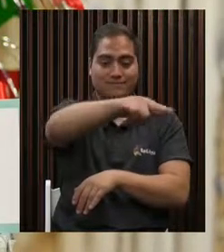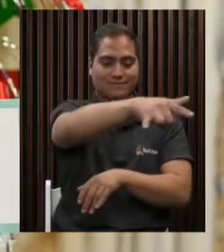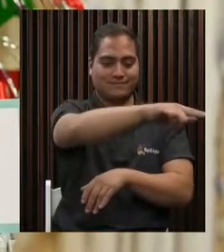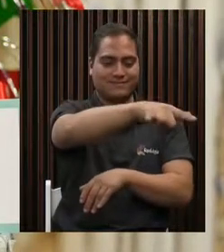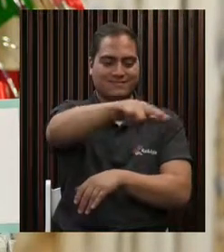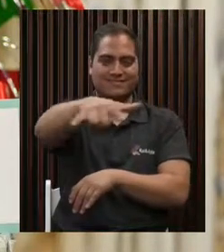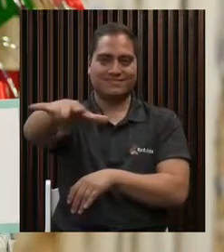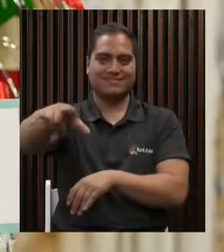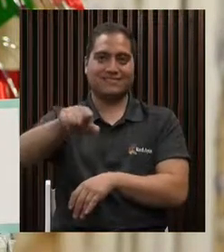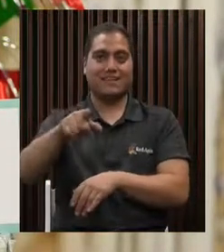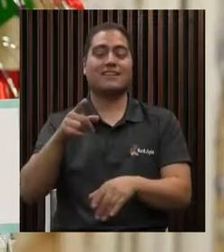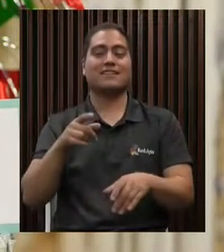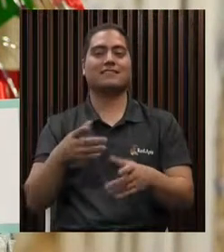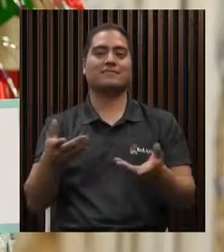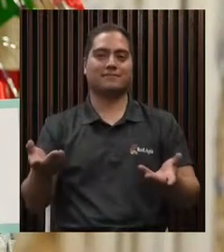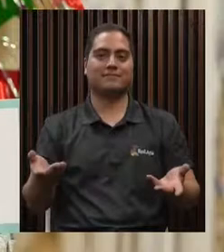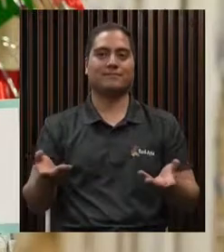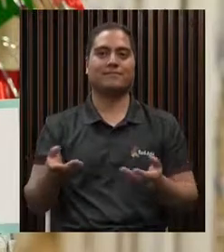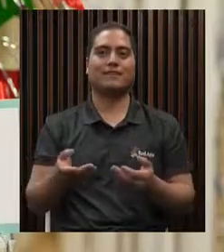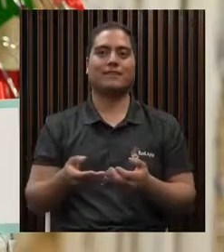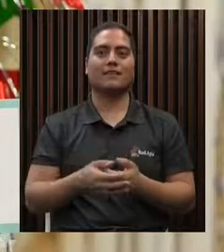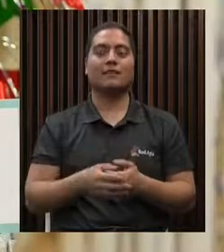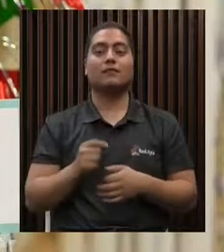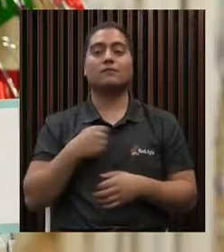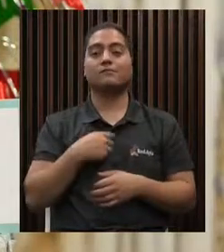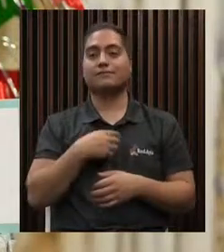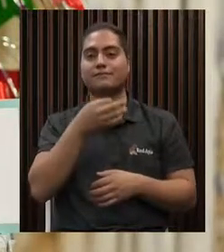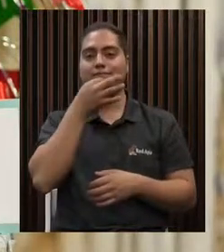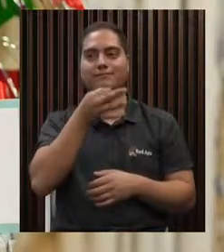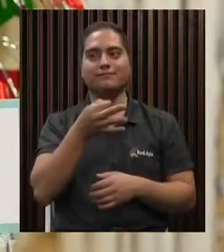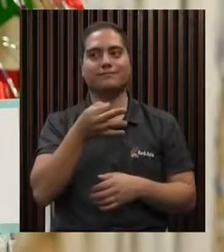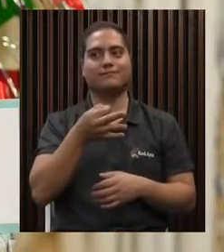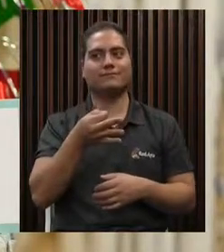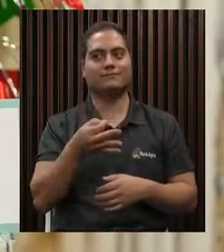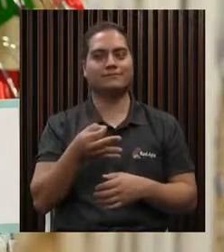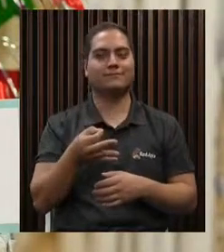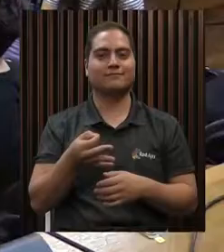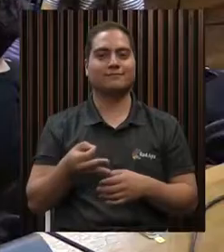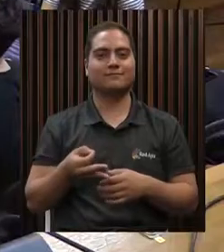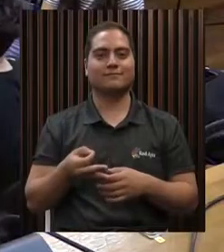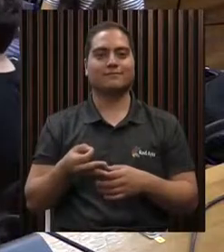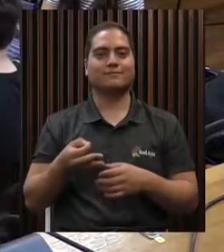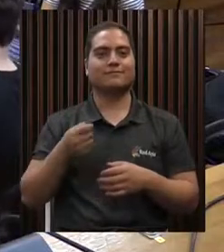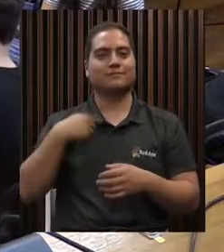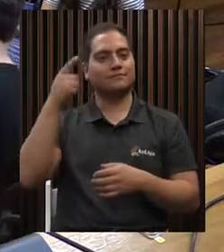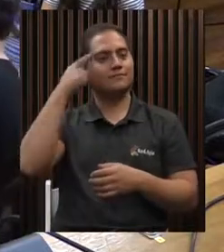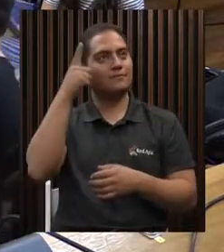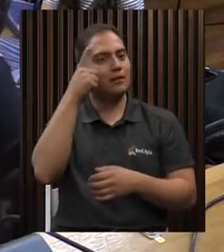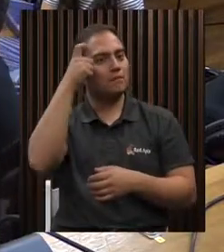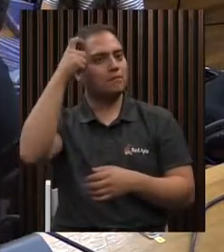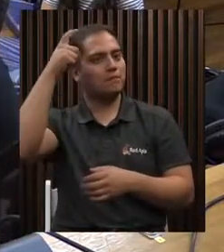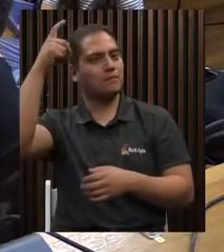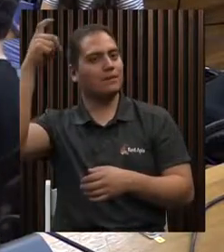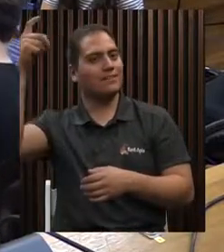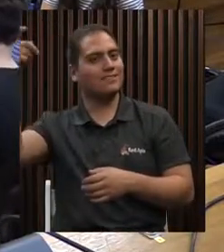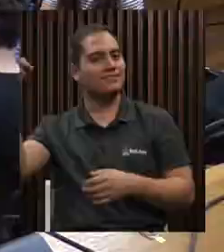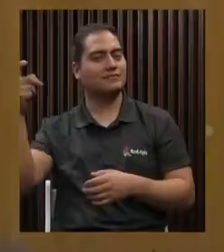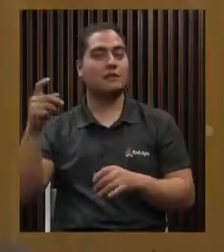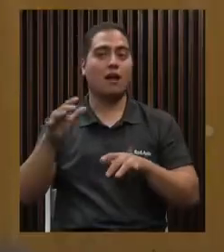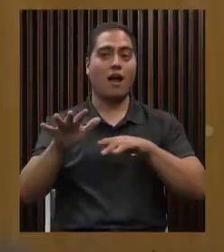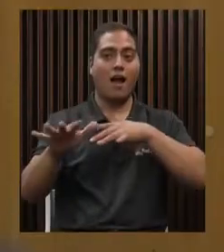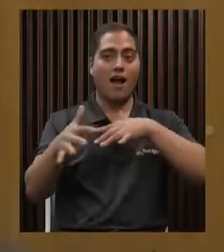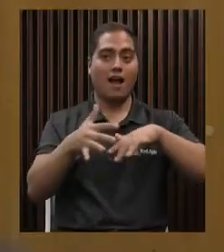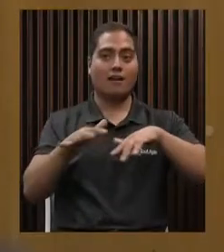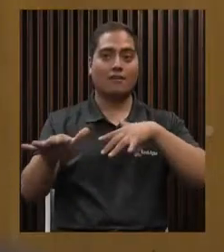decir y comunicar. Ahora, siguiendo lo que ellos decía, es que me imagino que a lo mejor